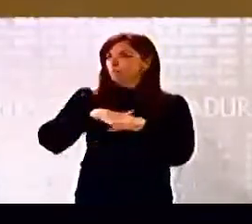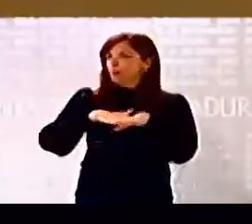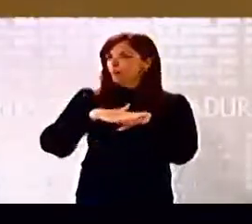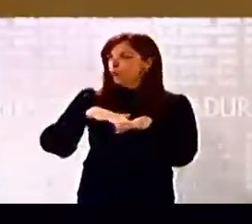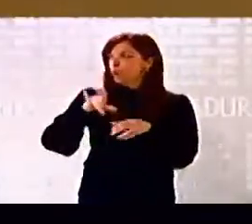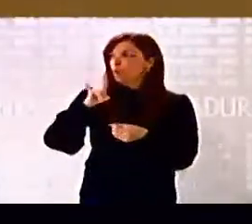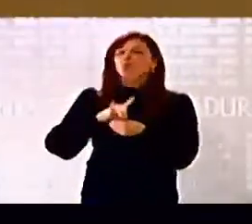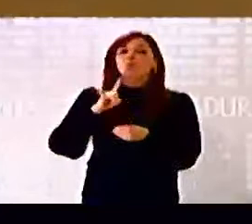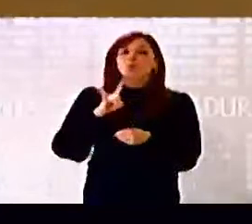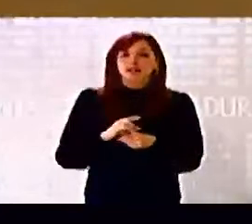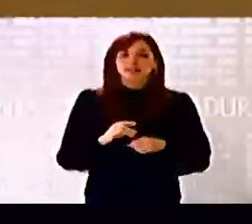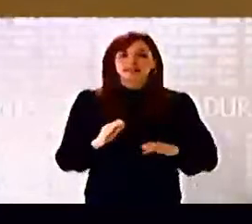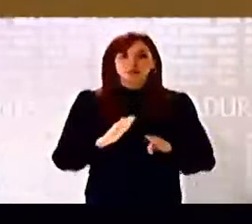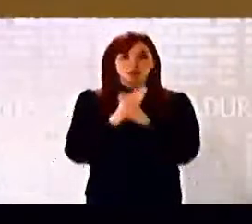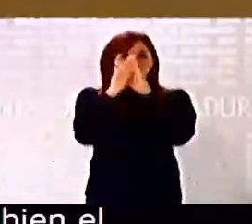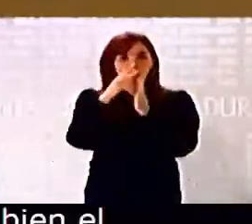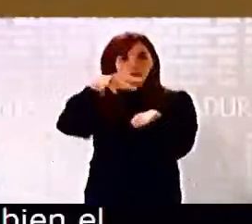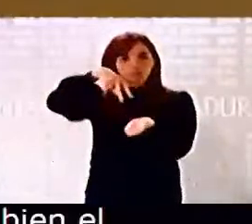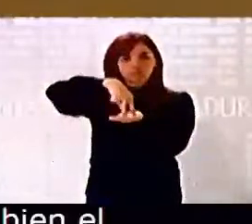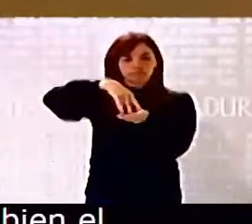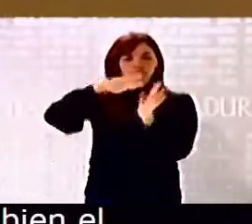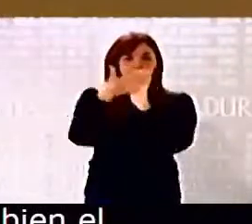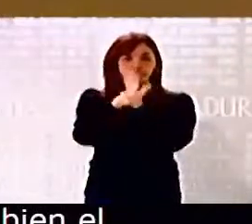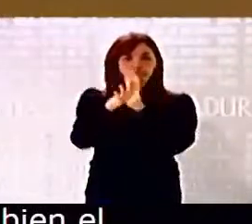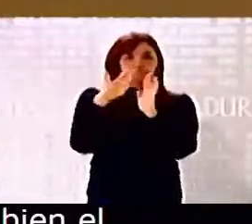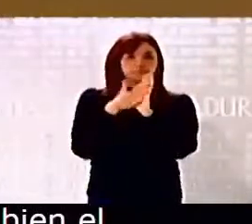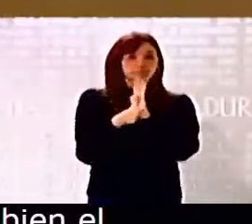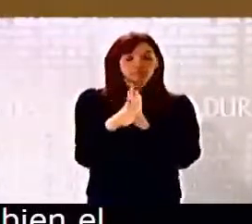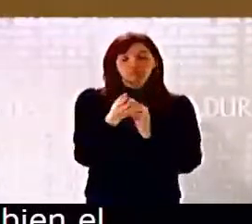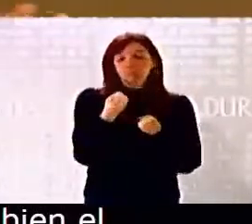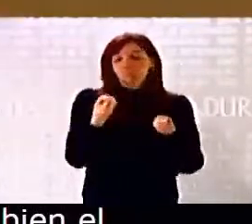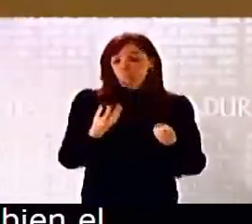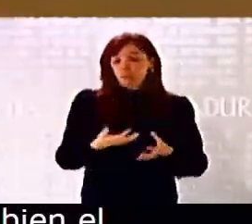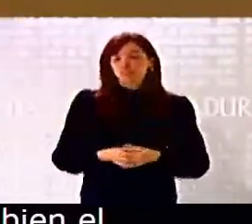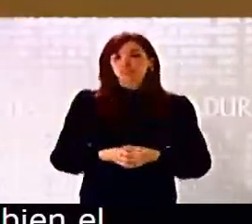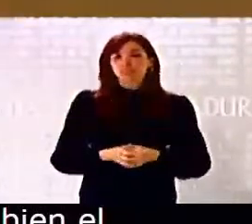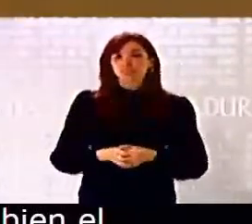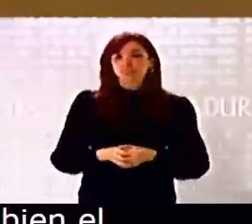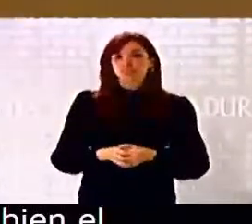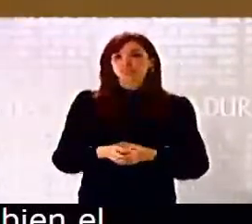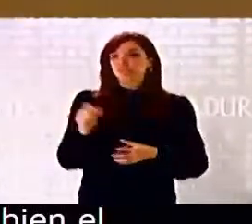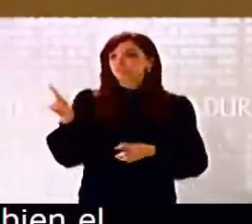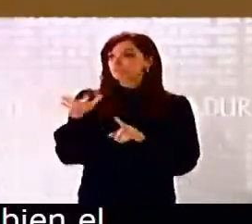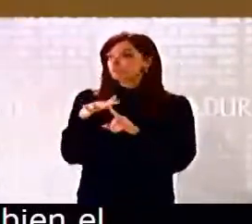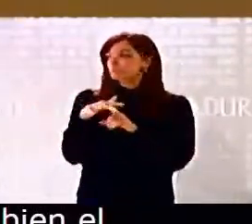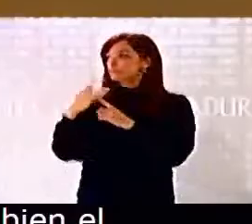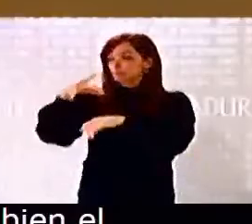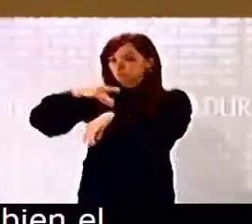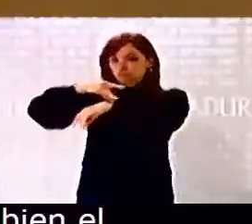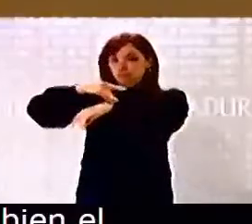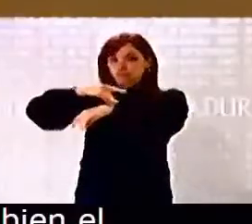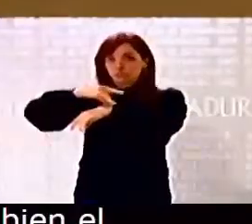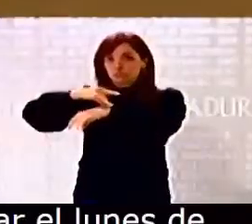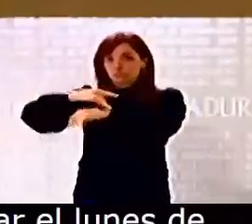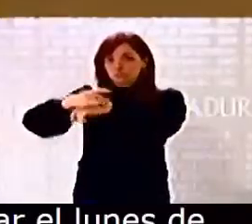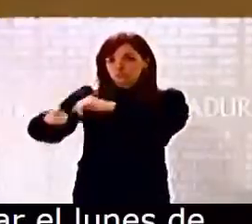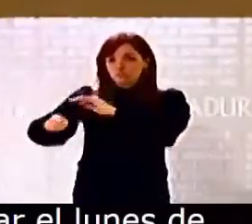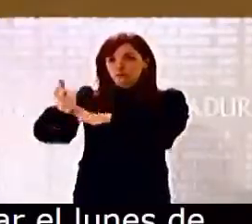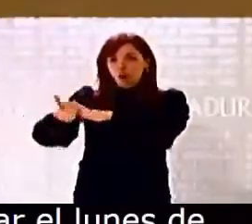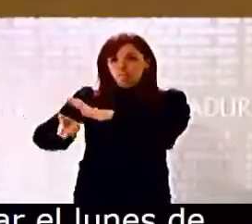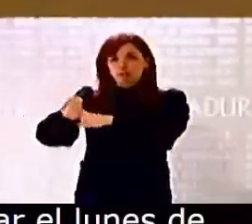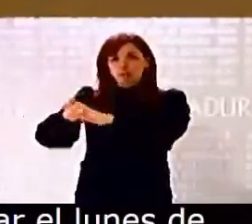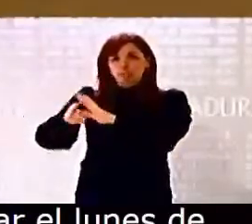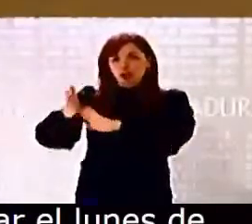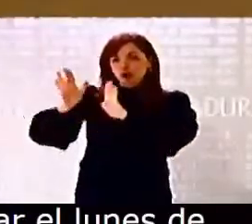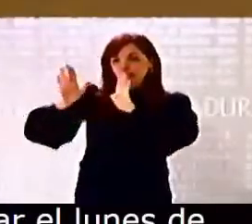lunes, de manera extraordinaria. Surgen una serie de casos y el número es tal que nos indican a tomar